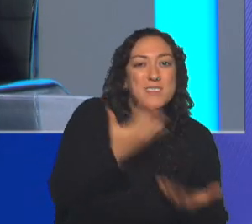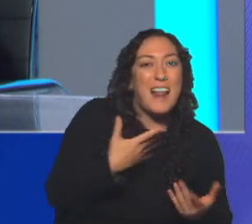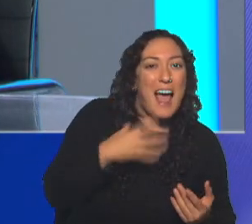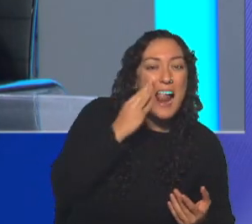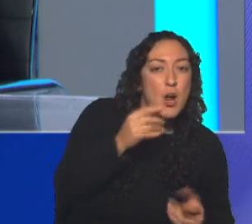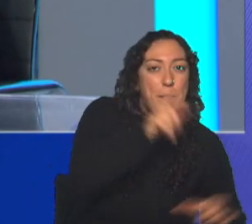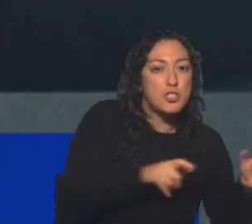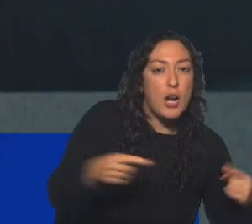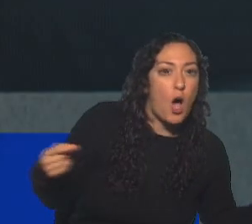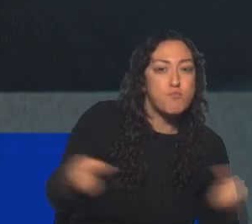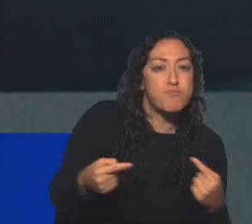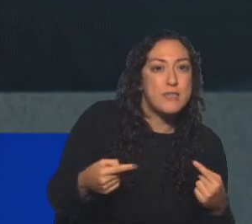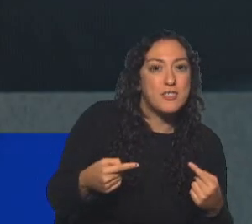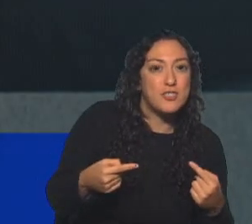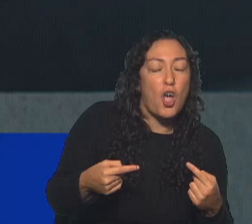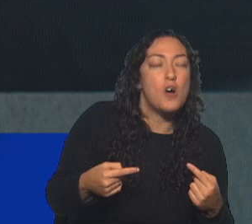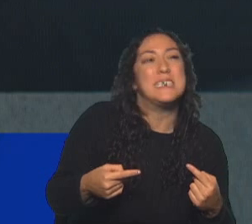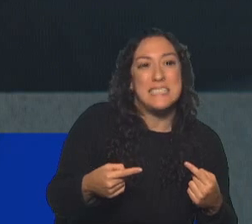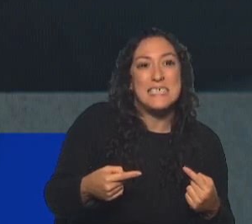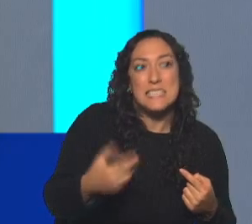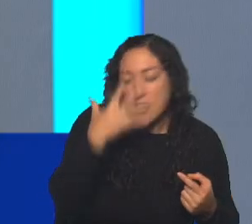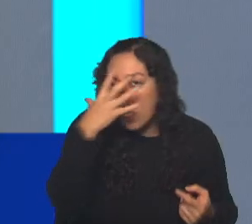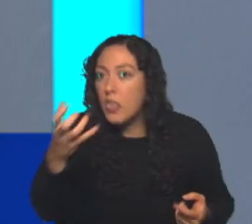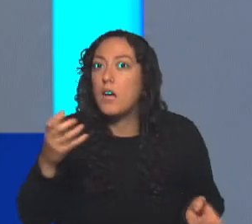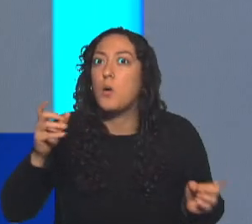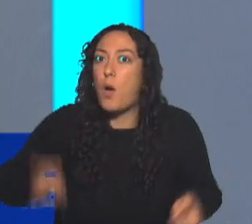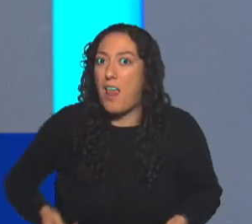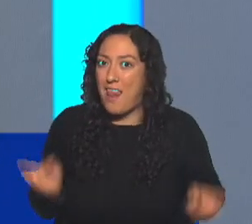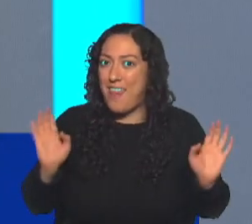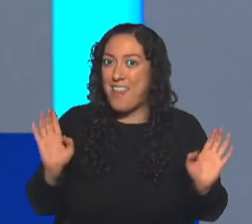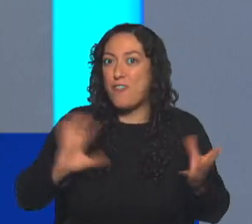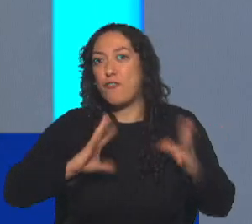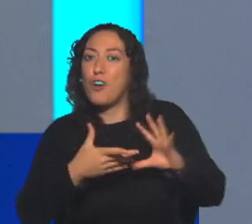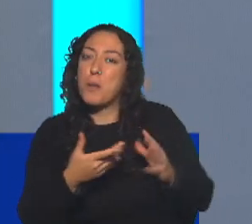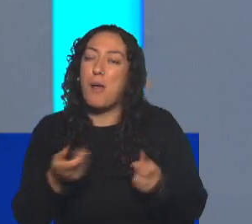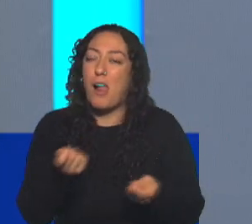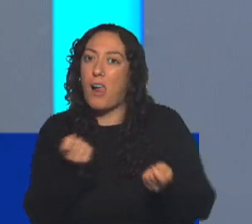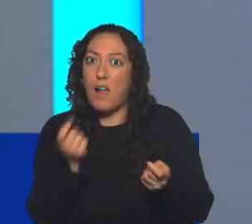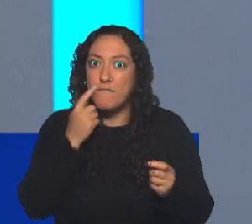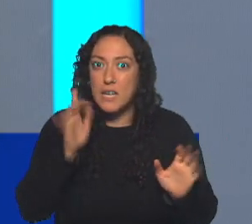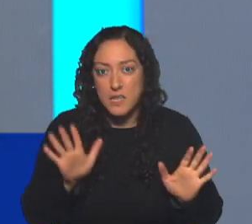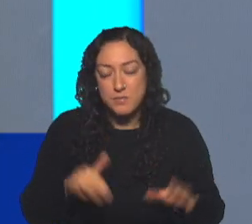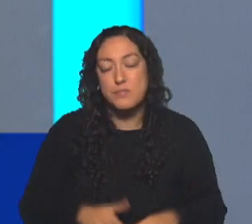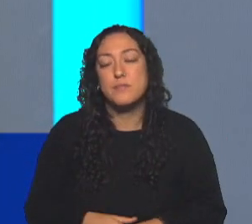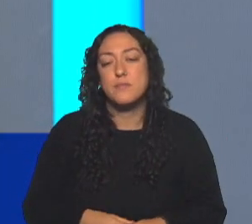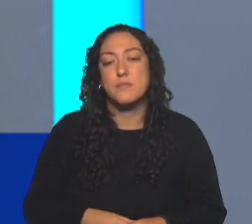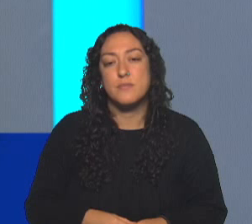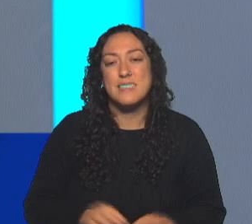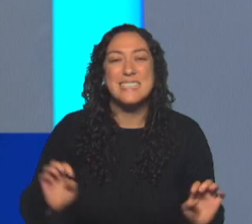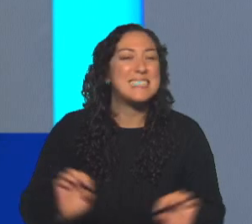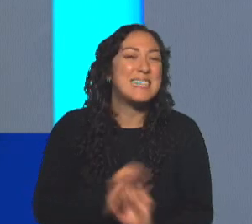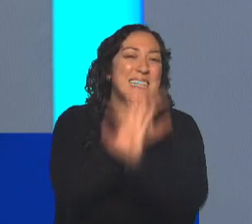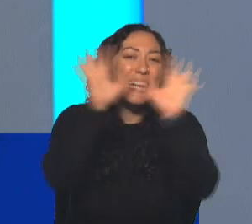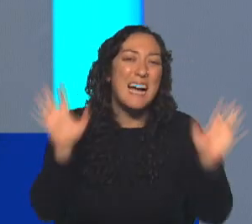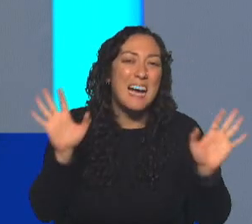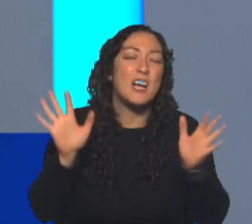el amarillo. Hay un sector que puede estar en el amarillo también. Claro, también. Entonces sí. A mí me parece que es claro que en un